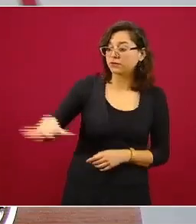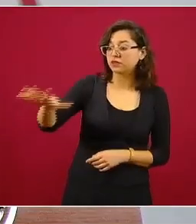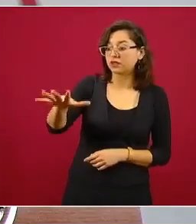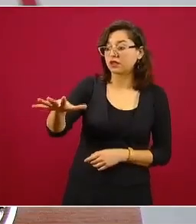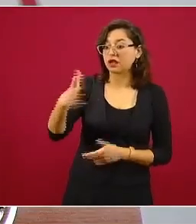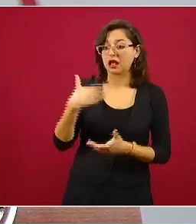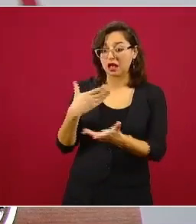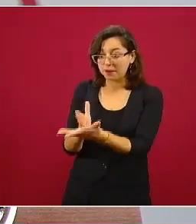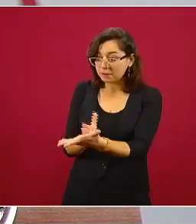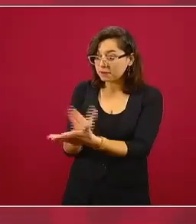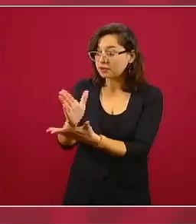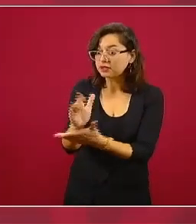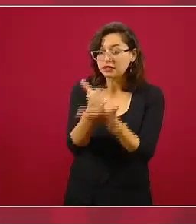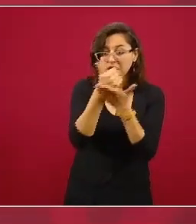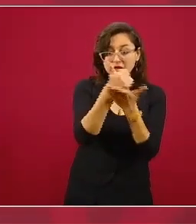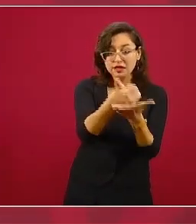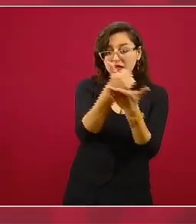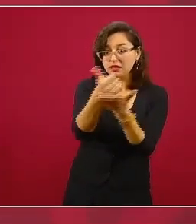para